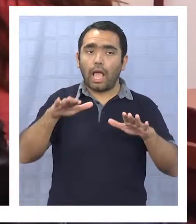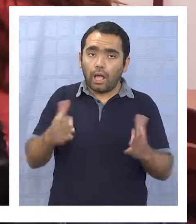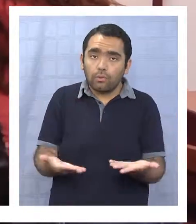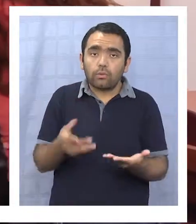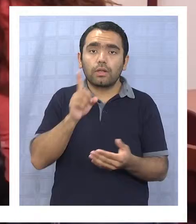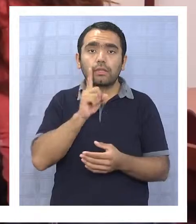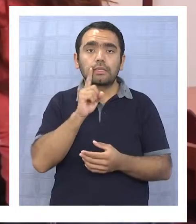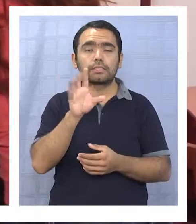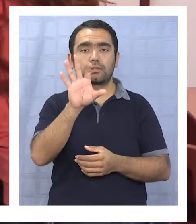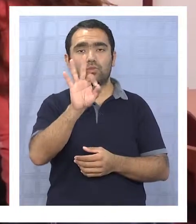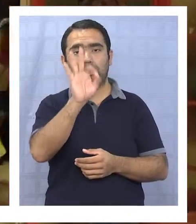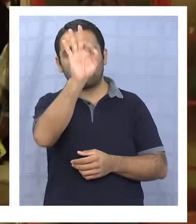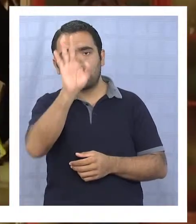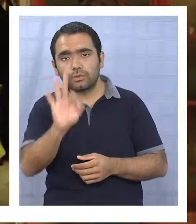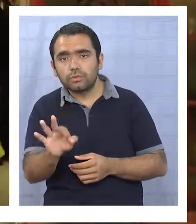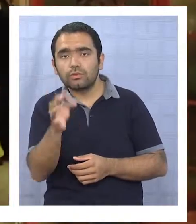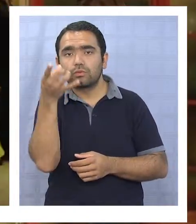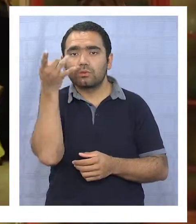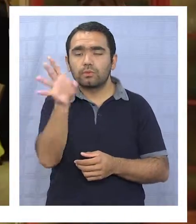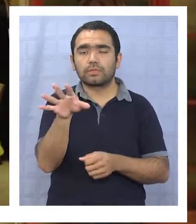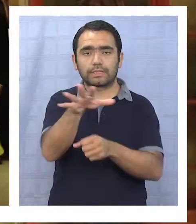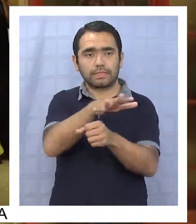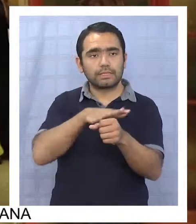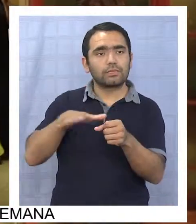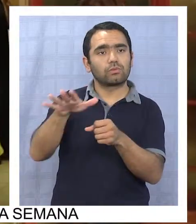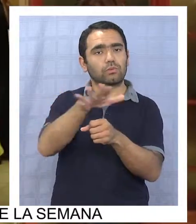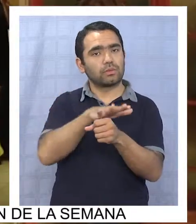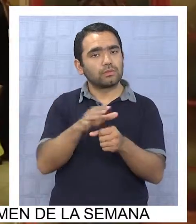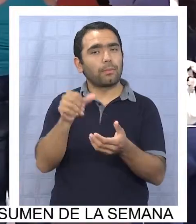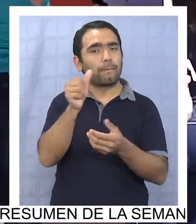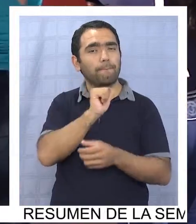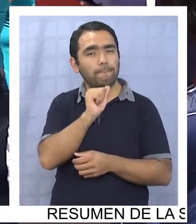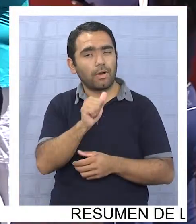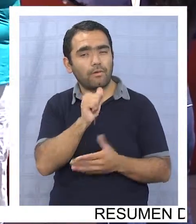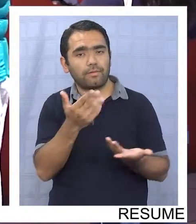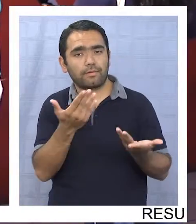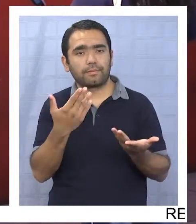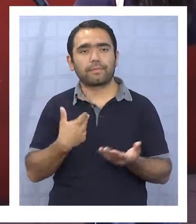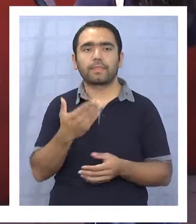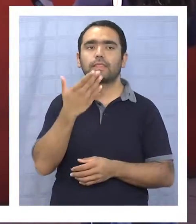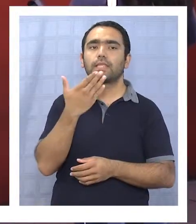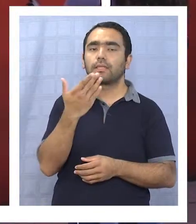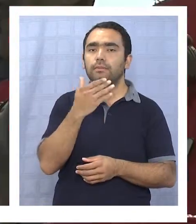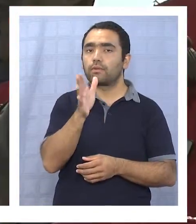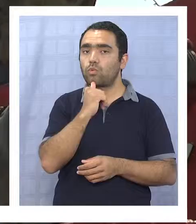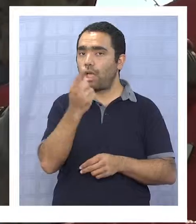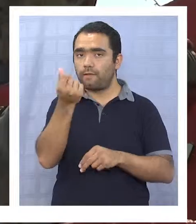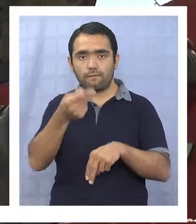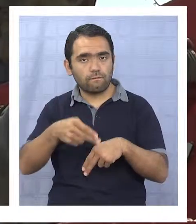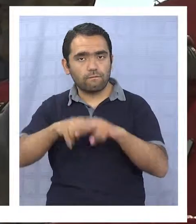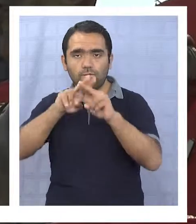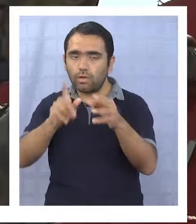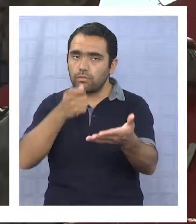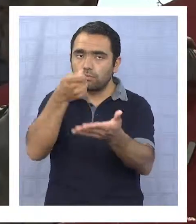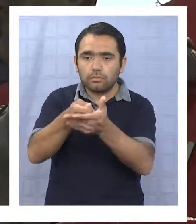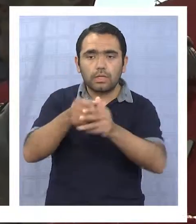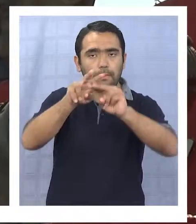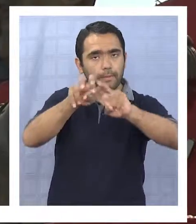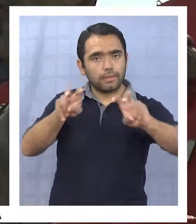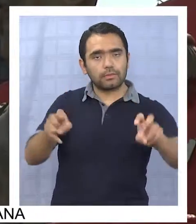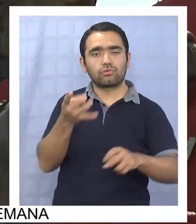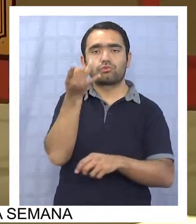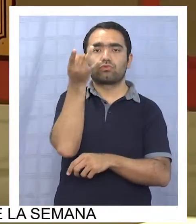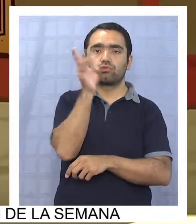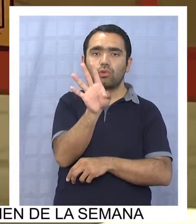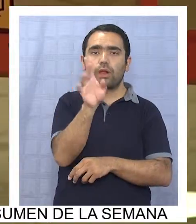ciento de los alumnos en situación más vulnerable y además no entrega fondos para la investigación sino sólo para los aranceles